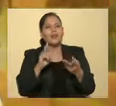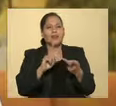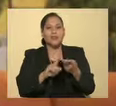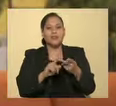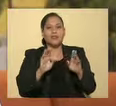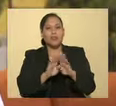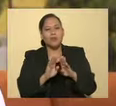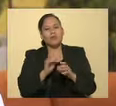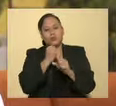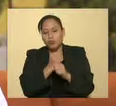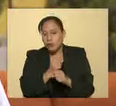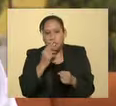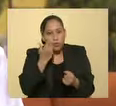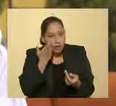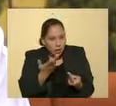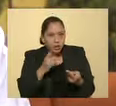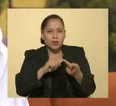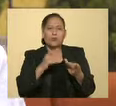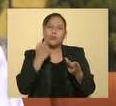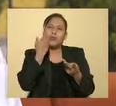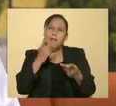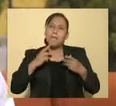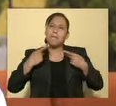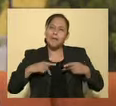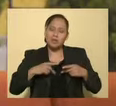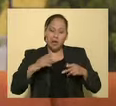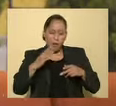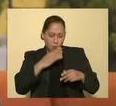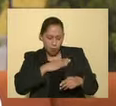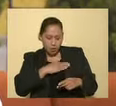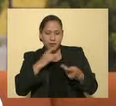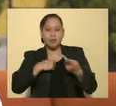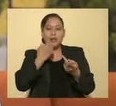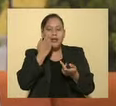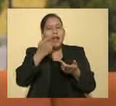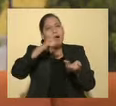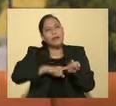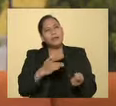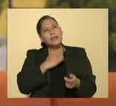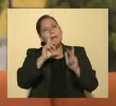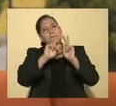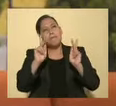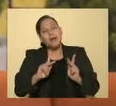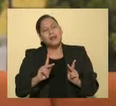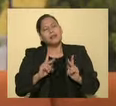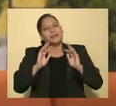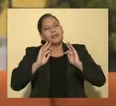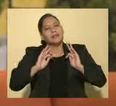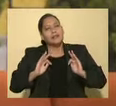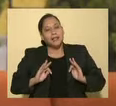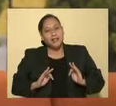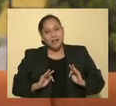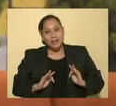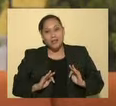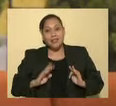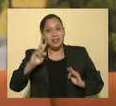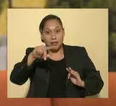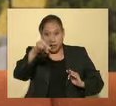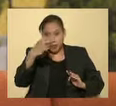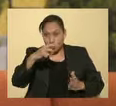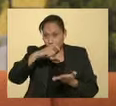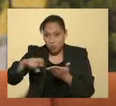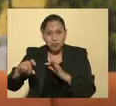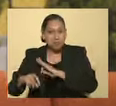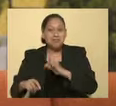por dejar de sufrir, por ser mejores personas, por tener paz interior. Y la paz interior, increíblemente, no la compras